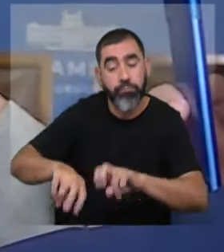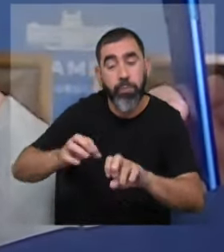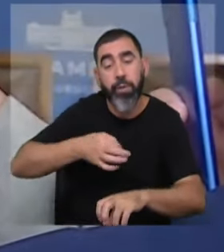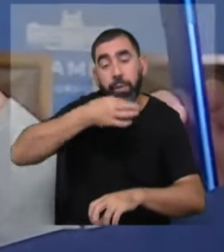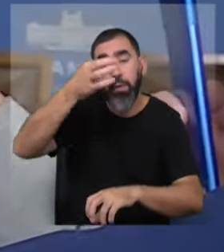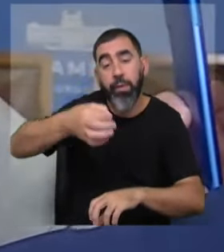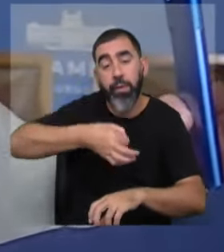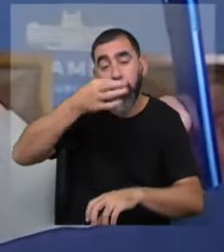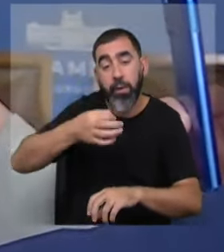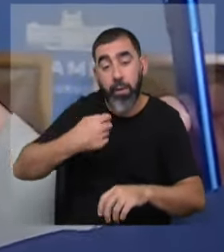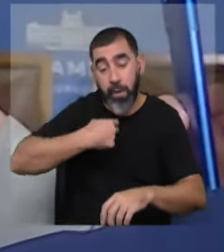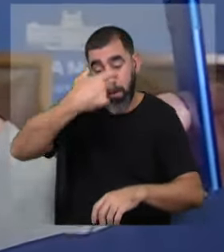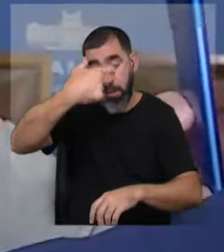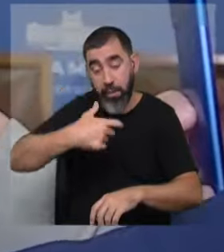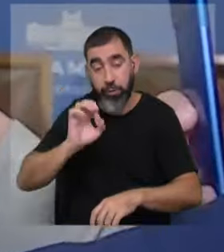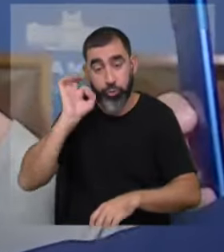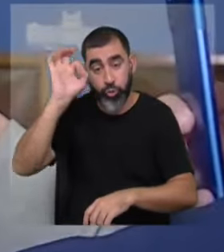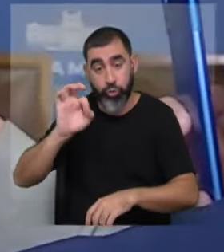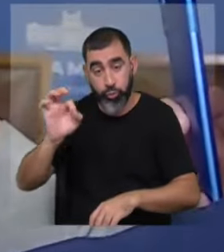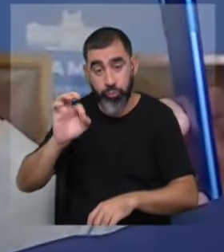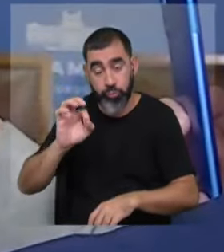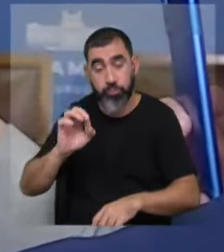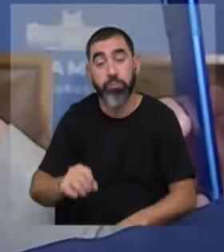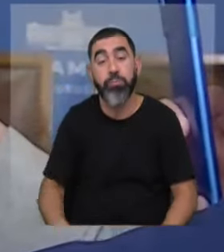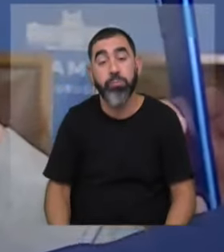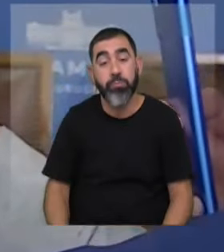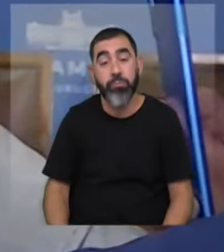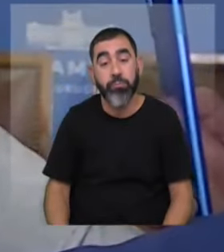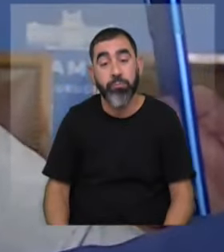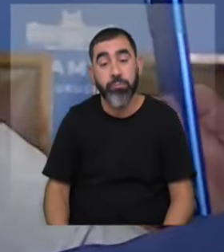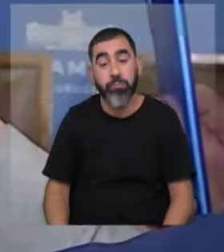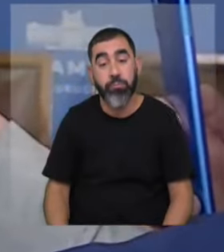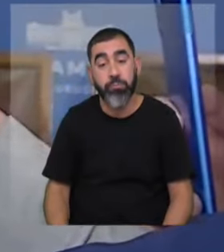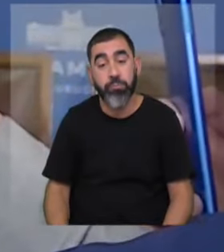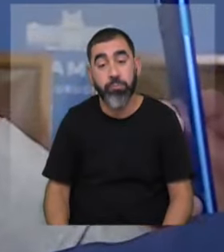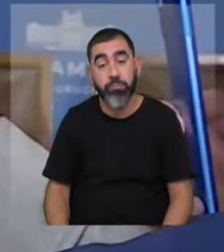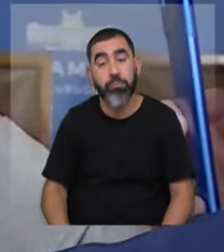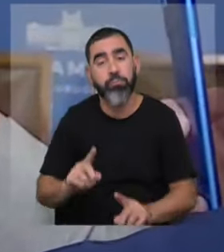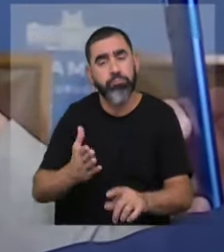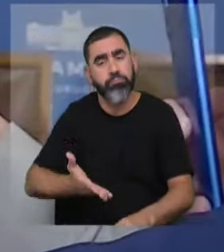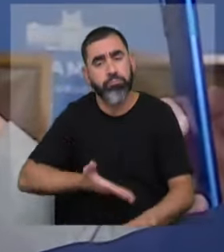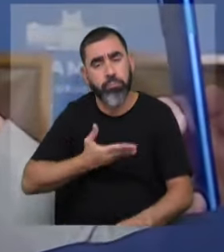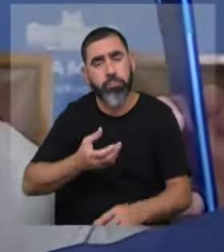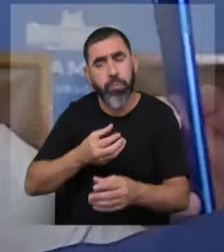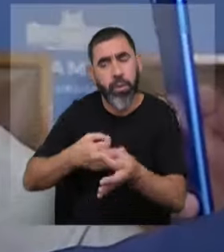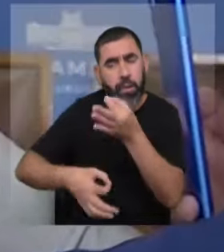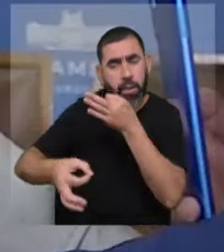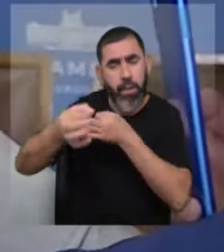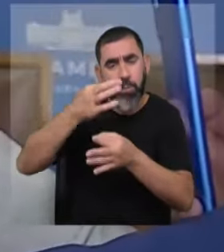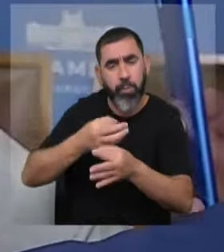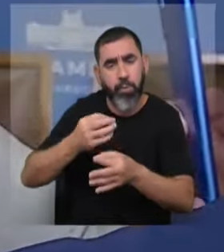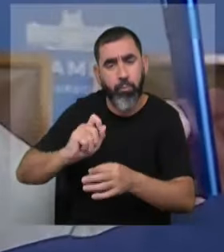declaración propia del senador Sartori y que le ha reclamado la justificación de